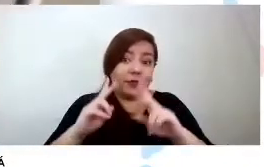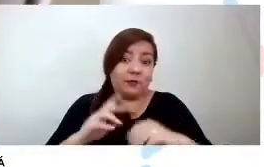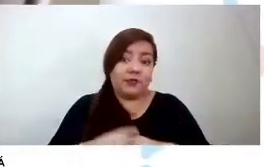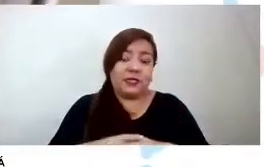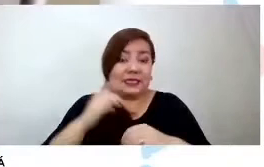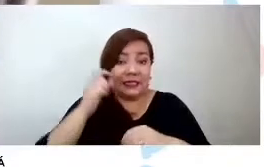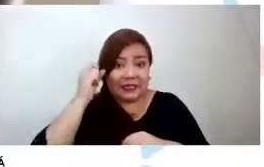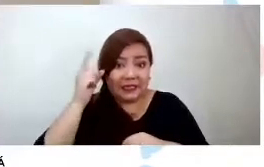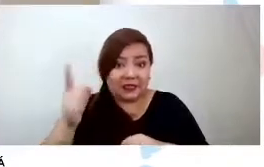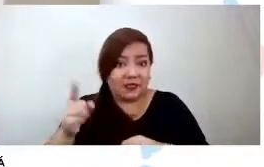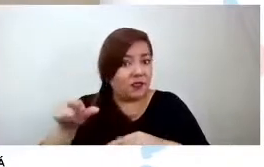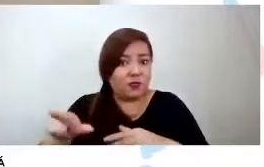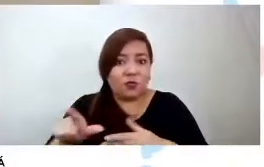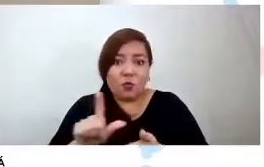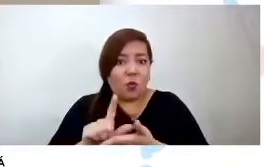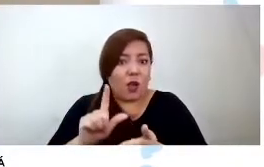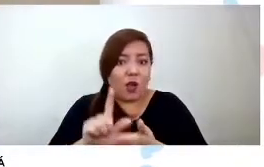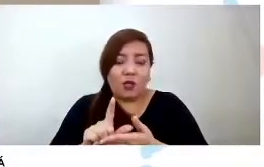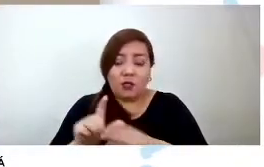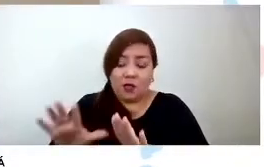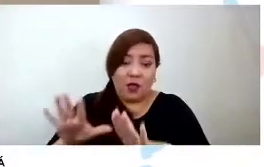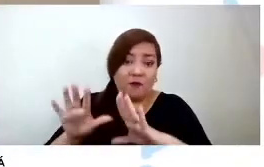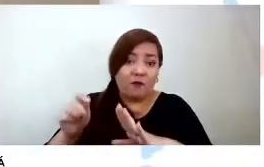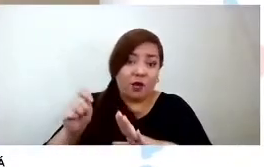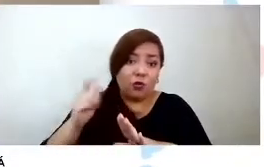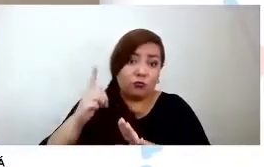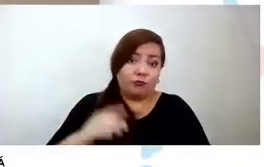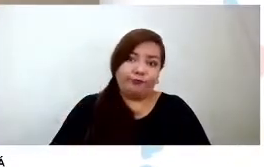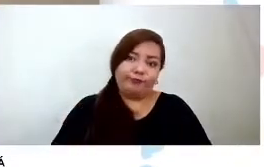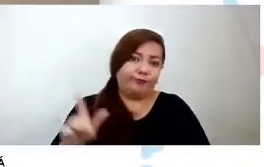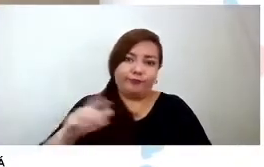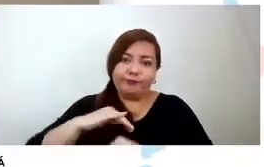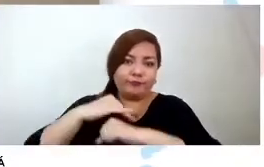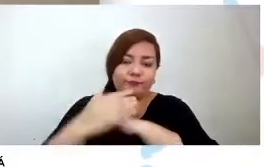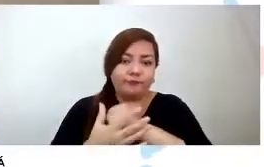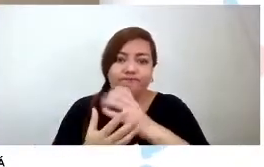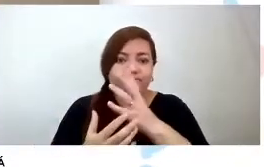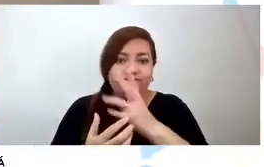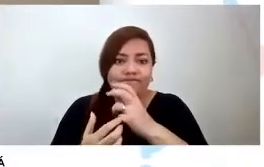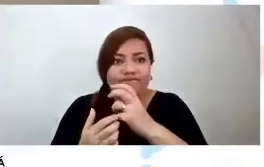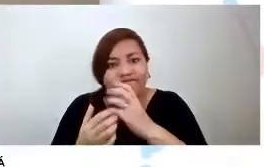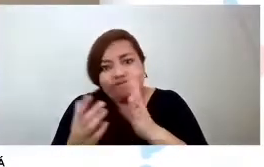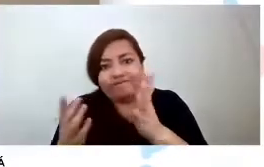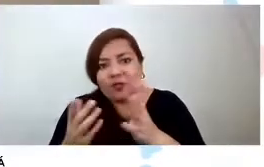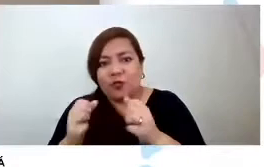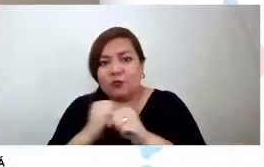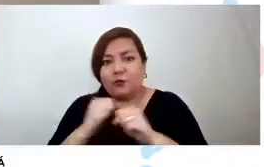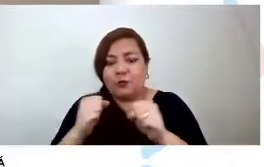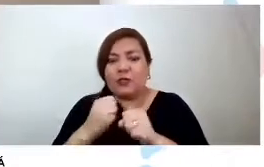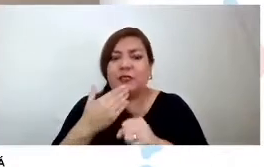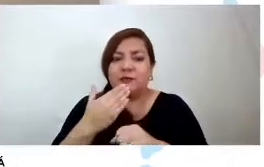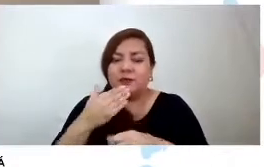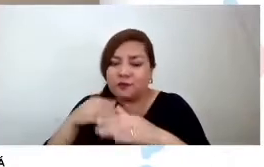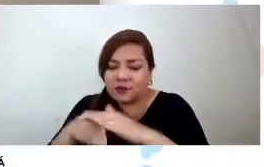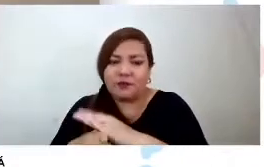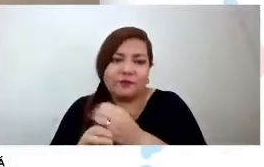entender esos lugares tan valiosos donde tenemos un registro de la antigua vida en la región.